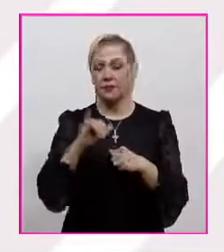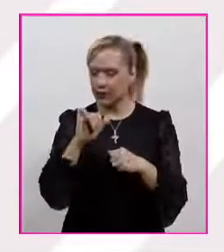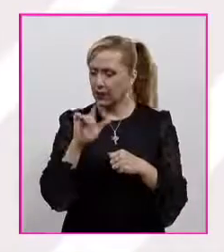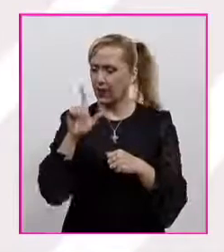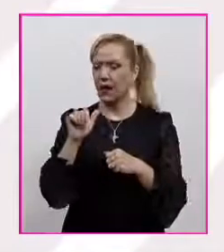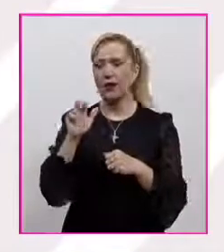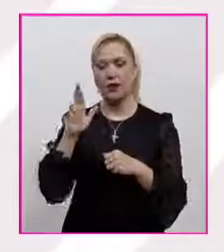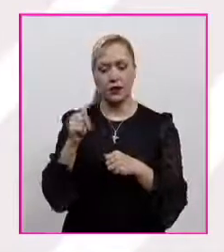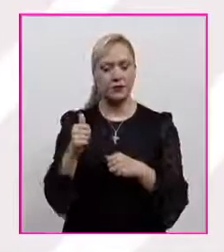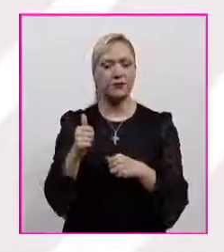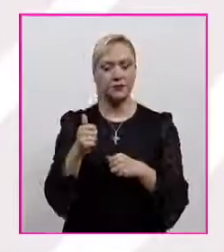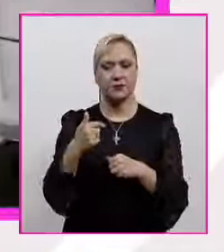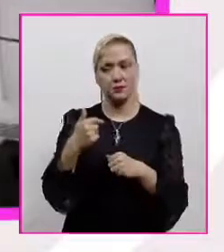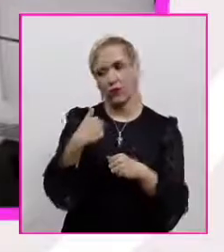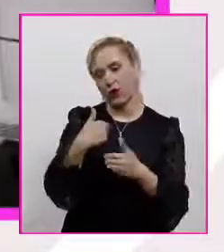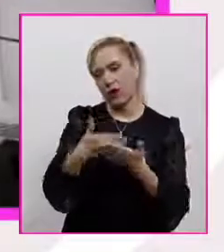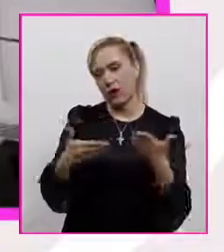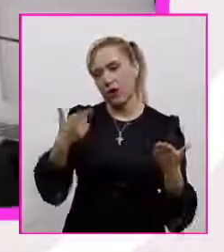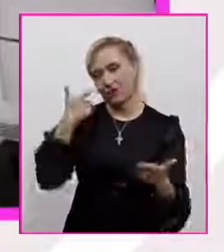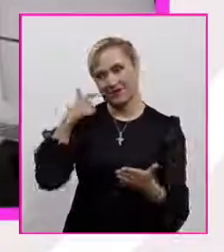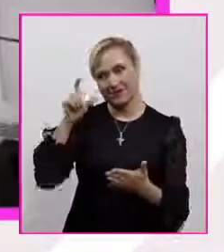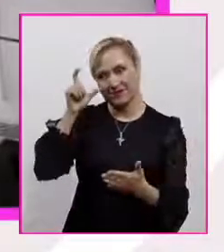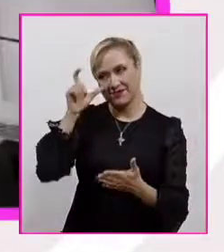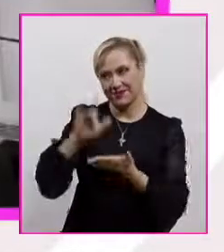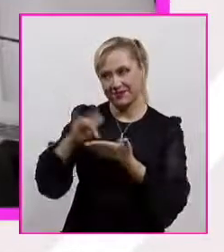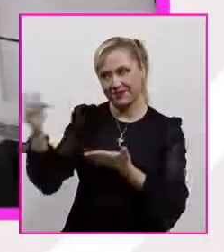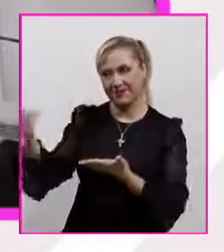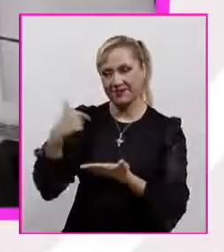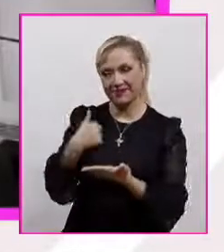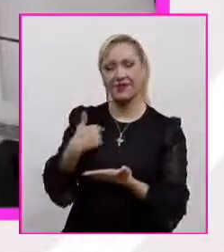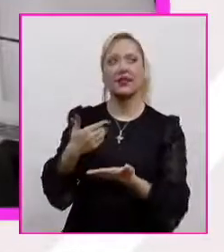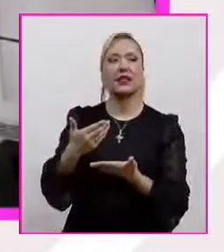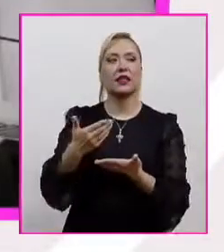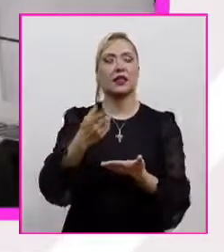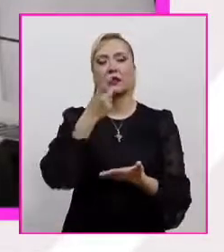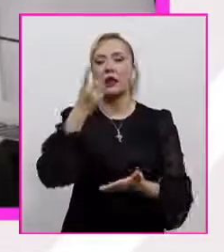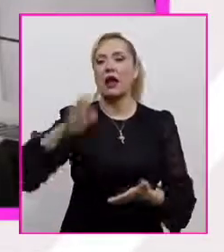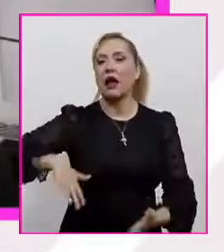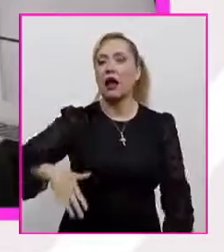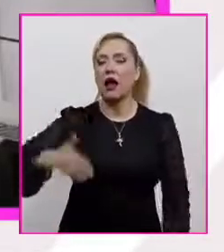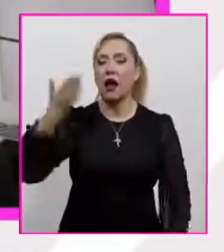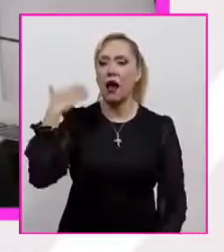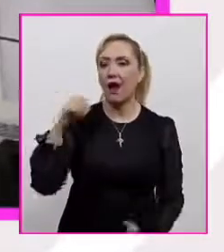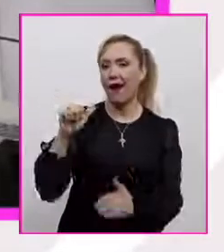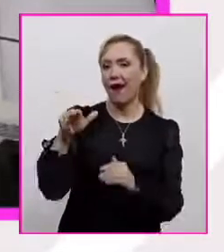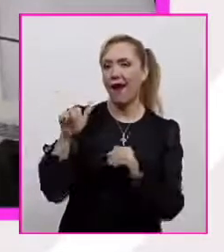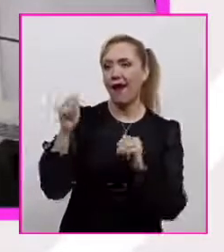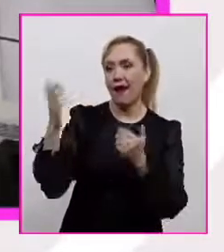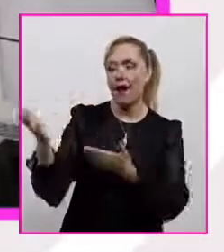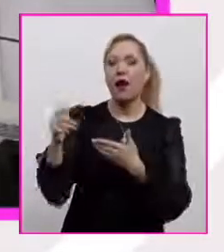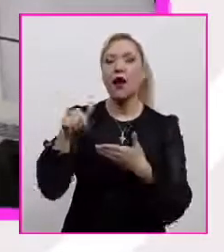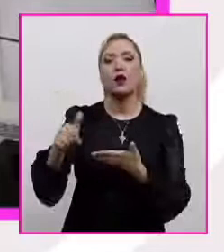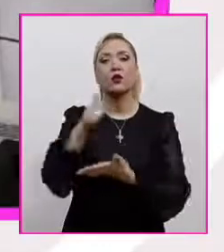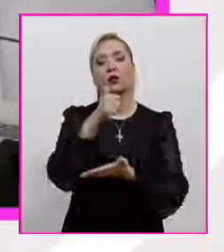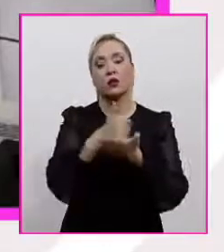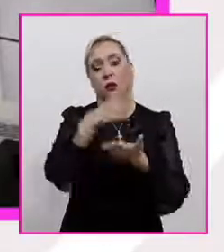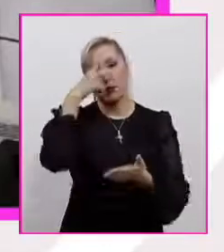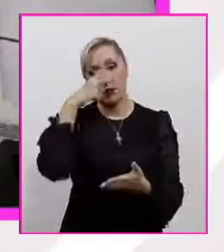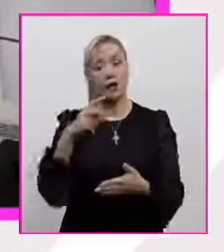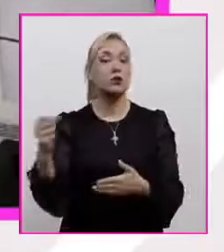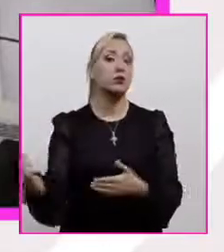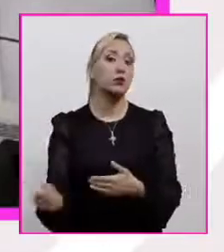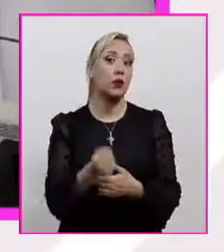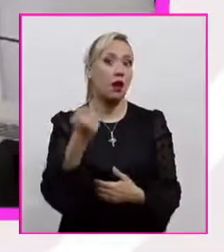Sí, Geraldina, pues como bien lo mencionaba en el bloque anterior también mi colega Ana, la Ciudad de México